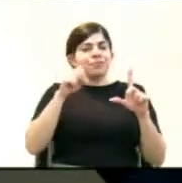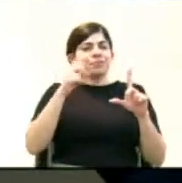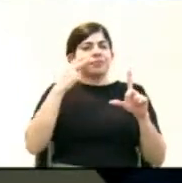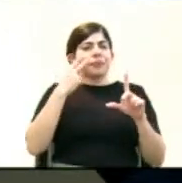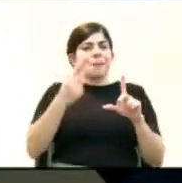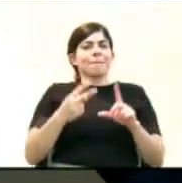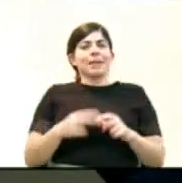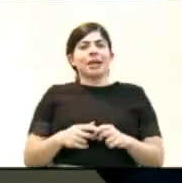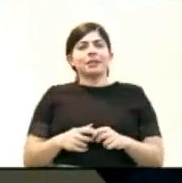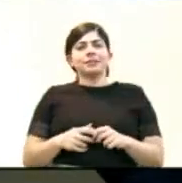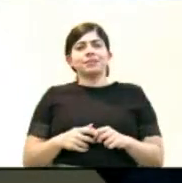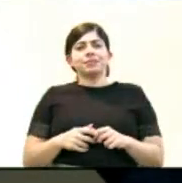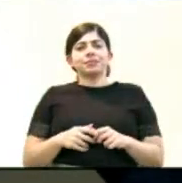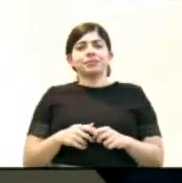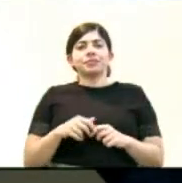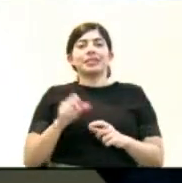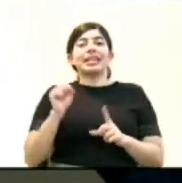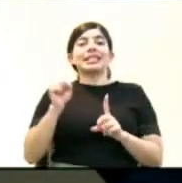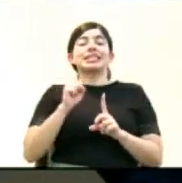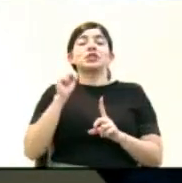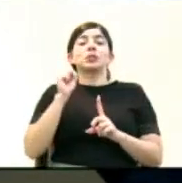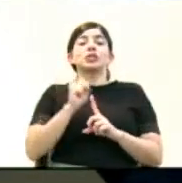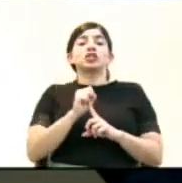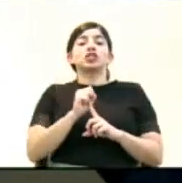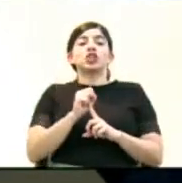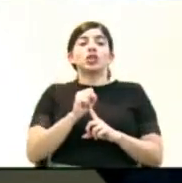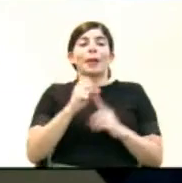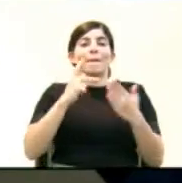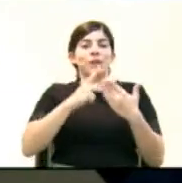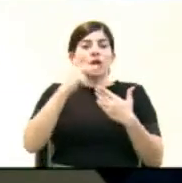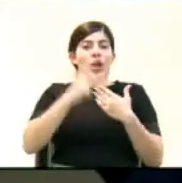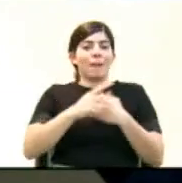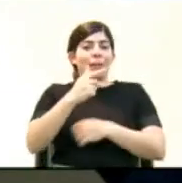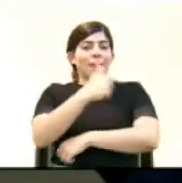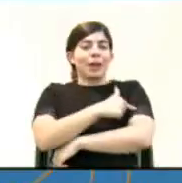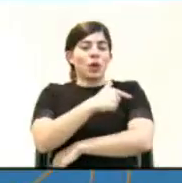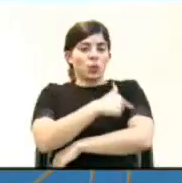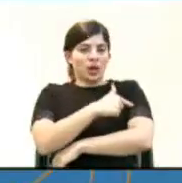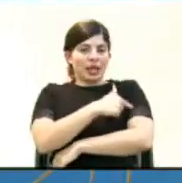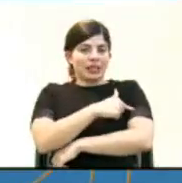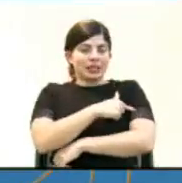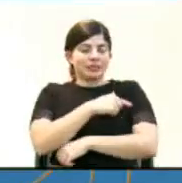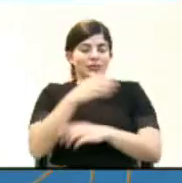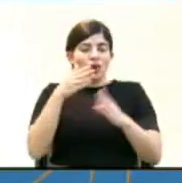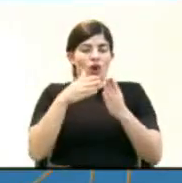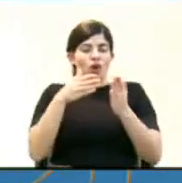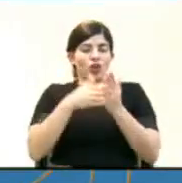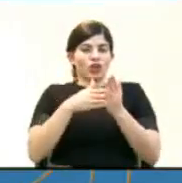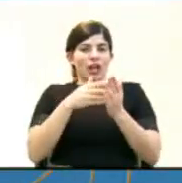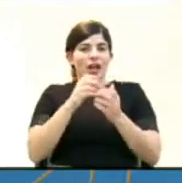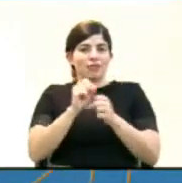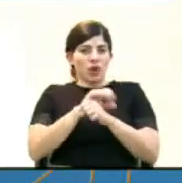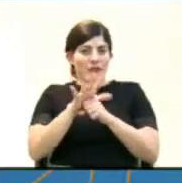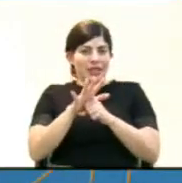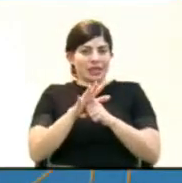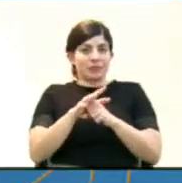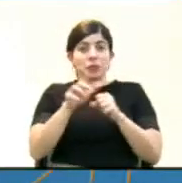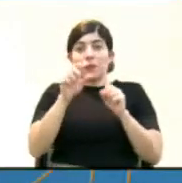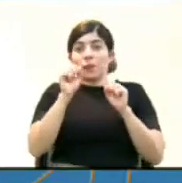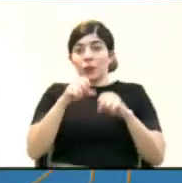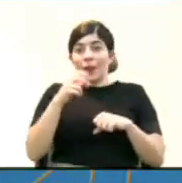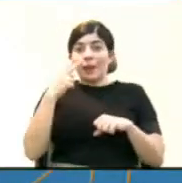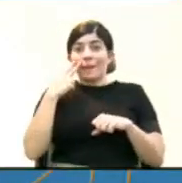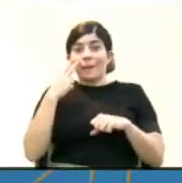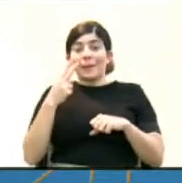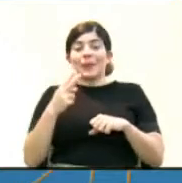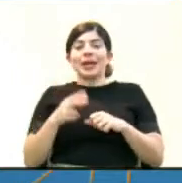tenemos el estatus del programa de vacunación contra el COVID. Lo que podemos ver es que